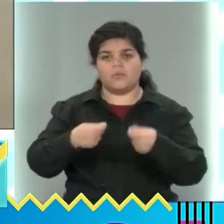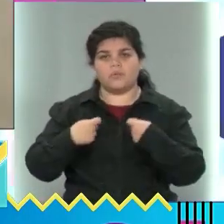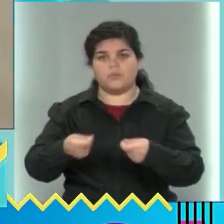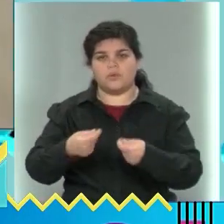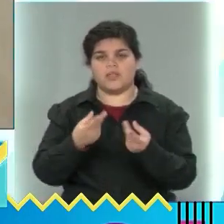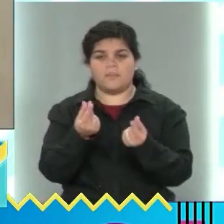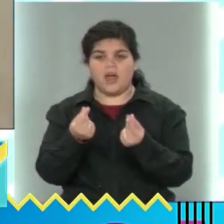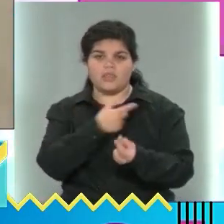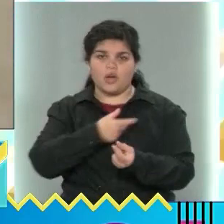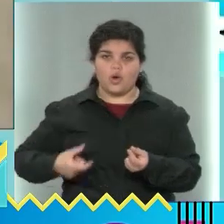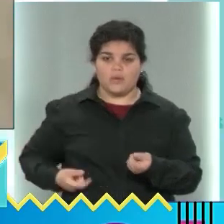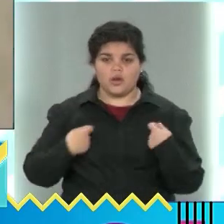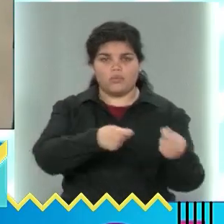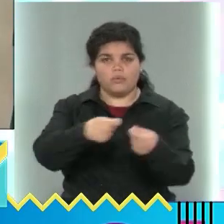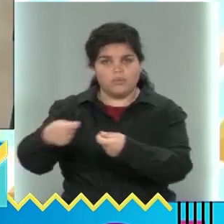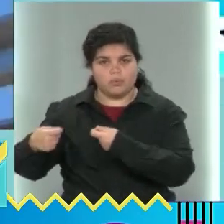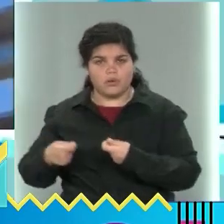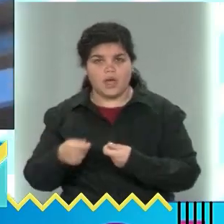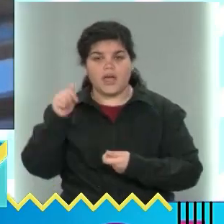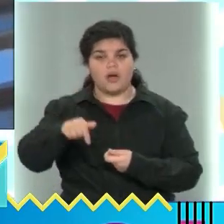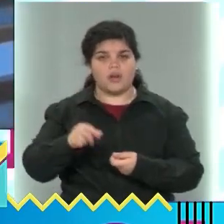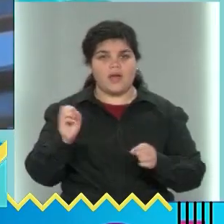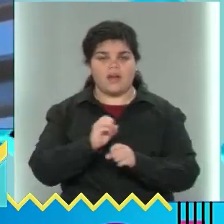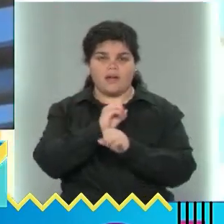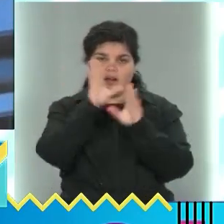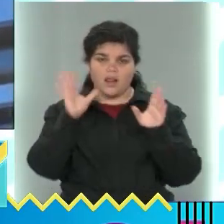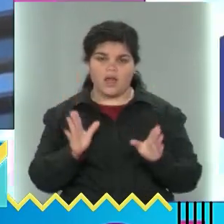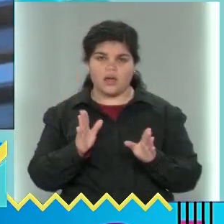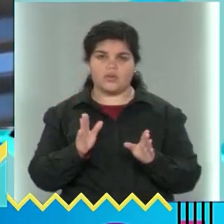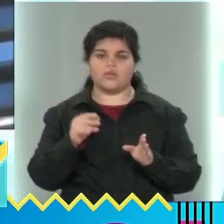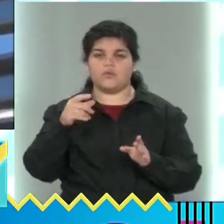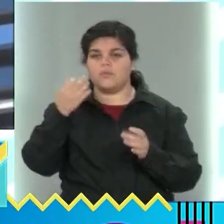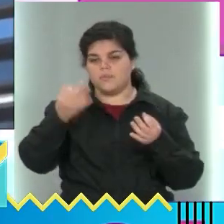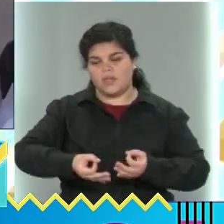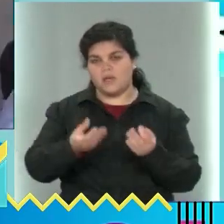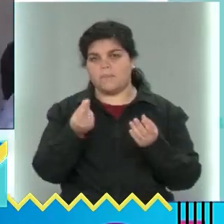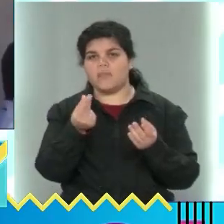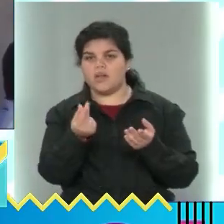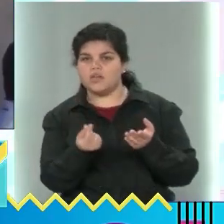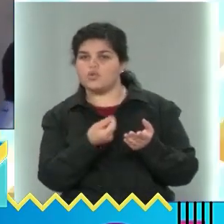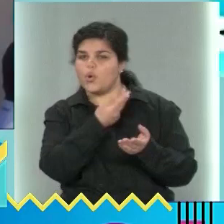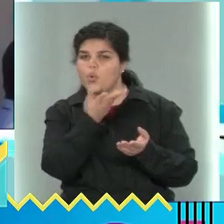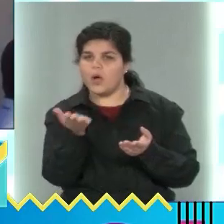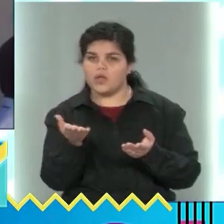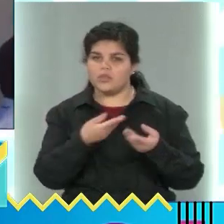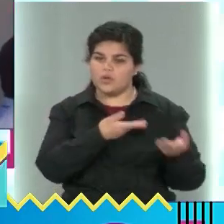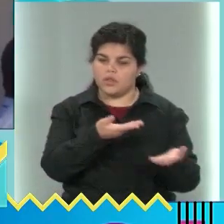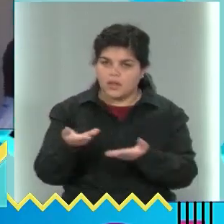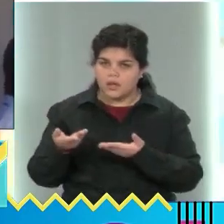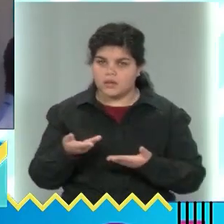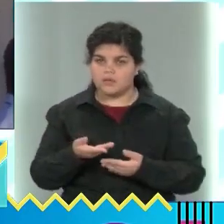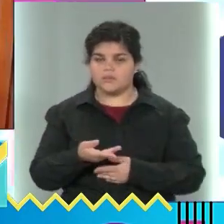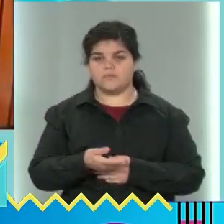Entonces, lo que estamos llegando es a un sinceramiento del tema de las tarifas y obviamente que